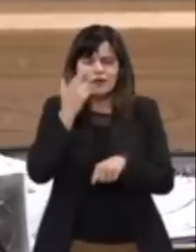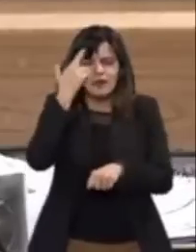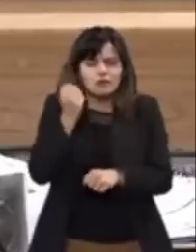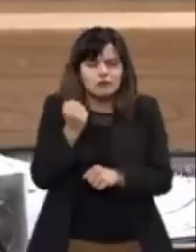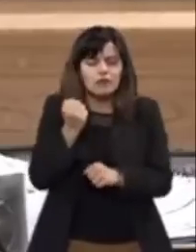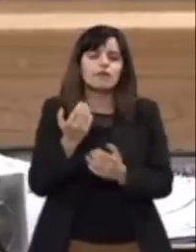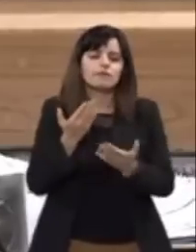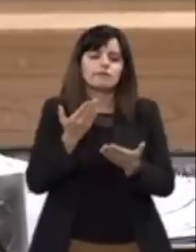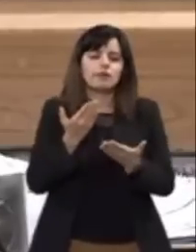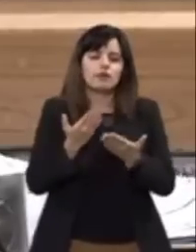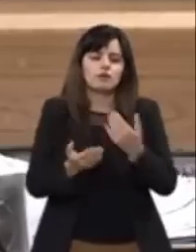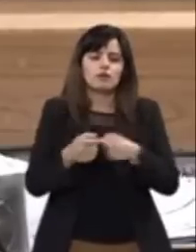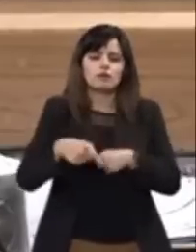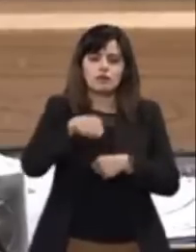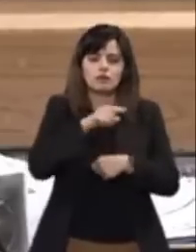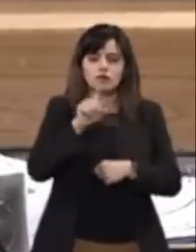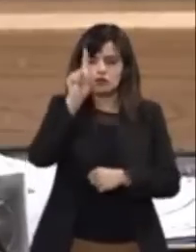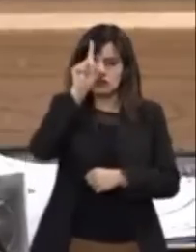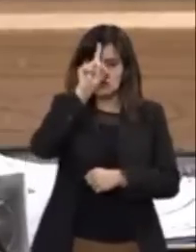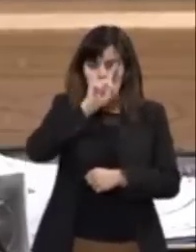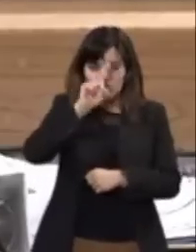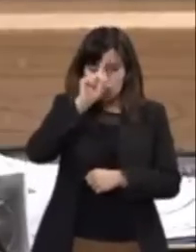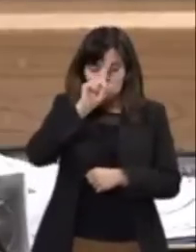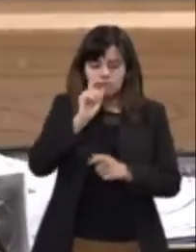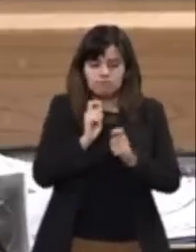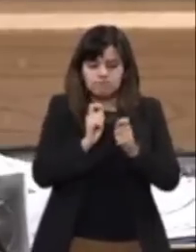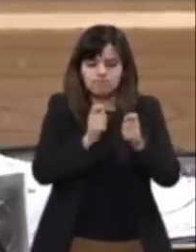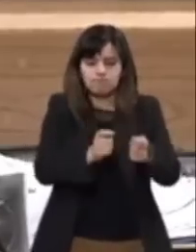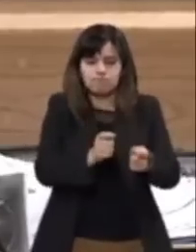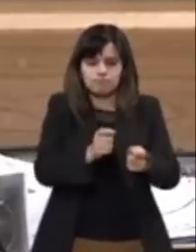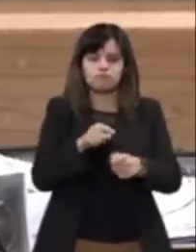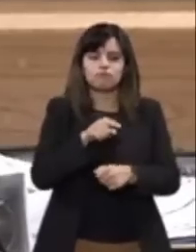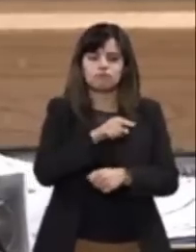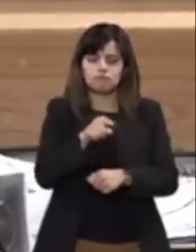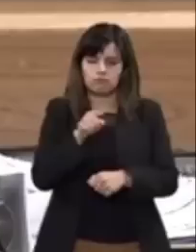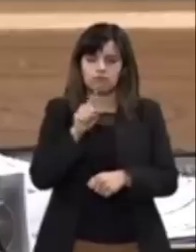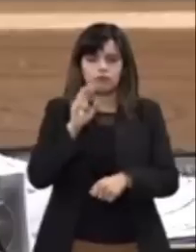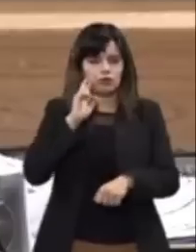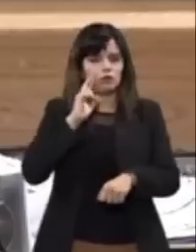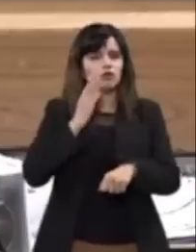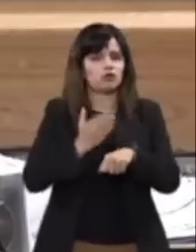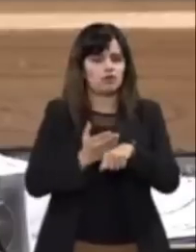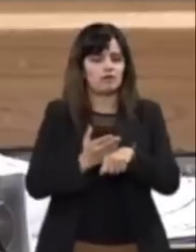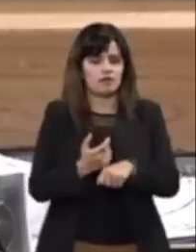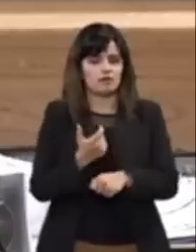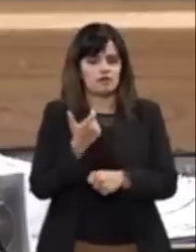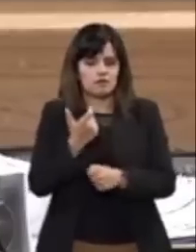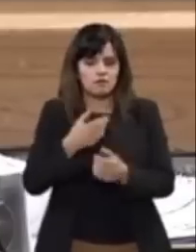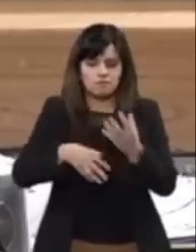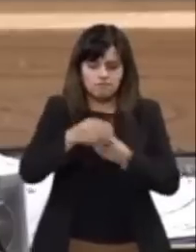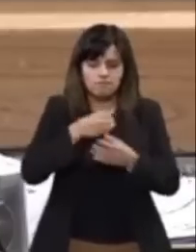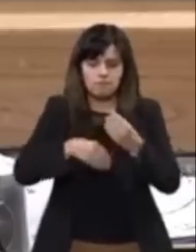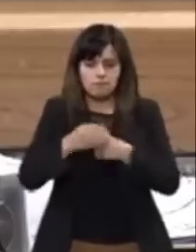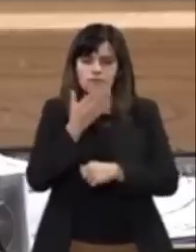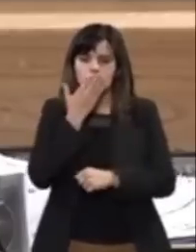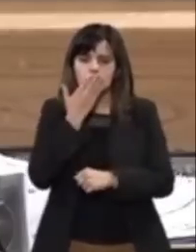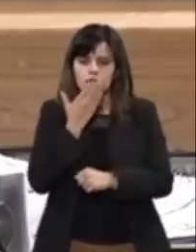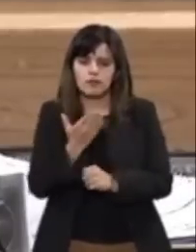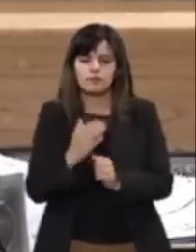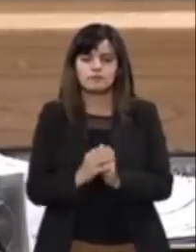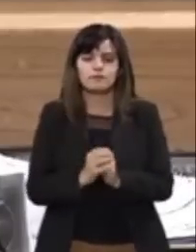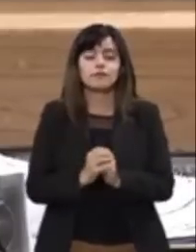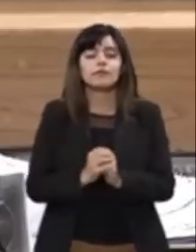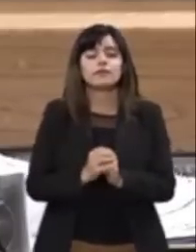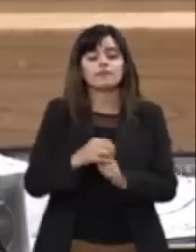preponderante a los consejeros en el manejo de los recursos. Que las decisiones de la operación de